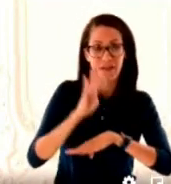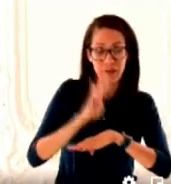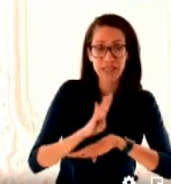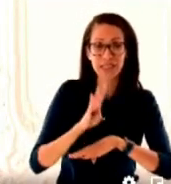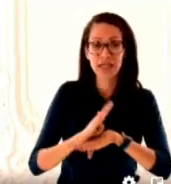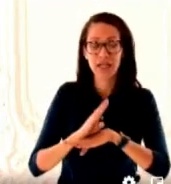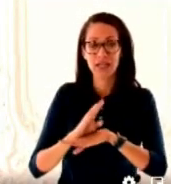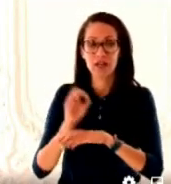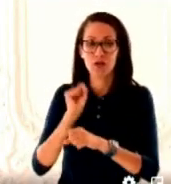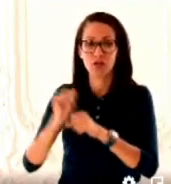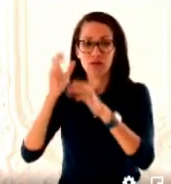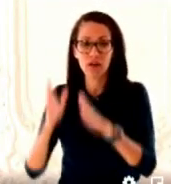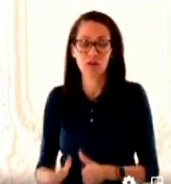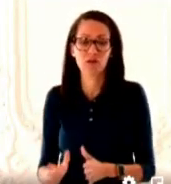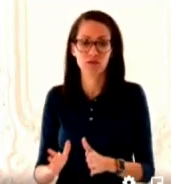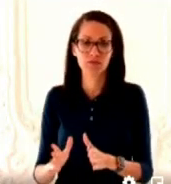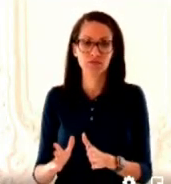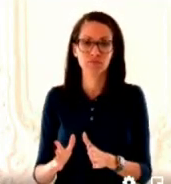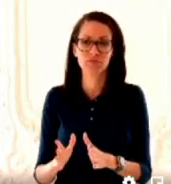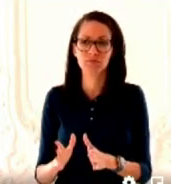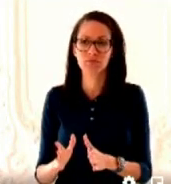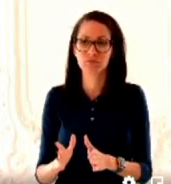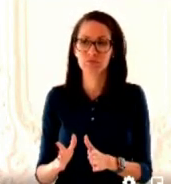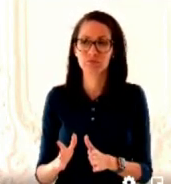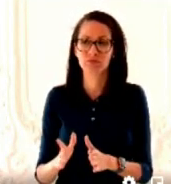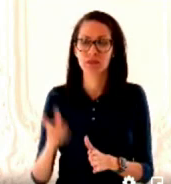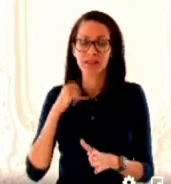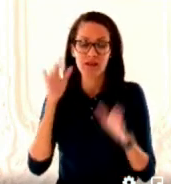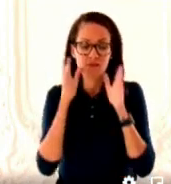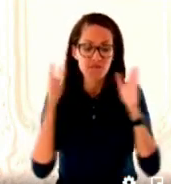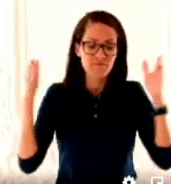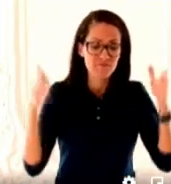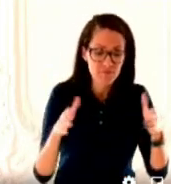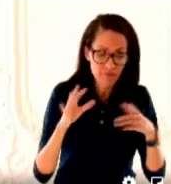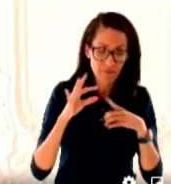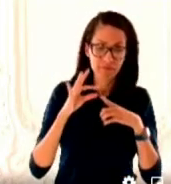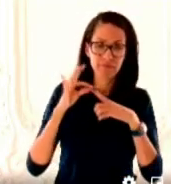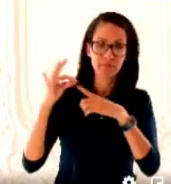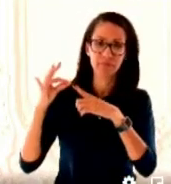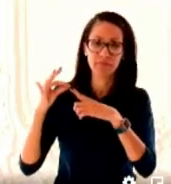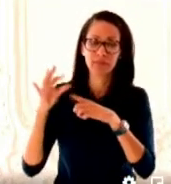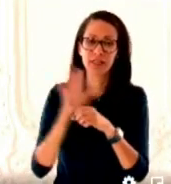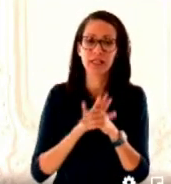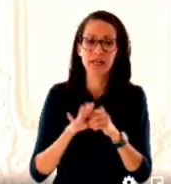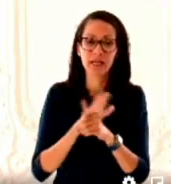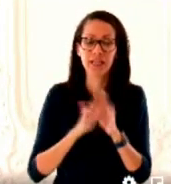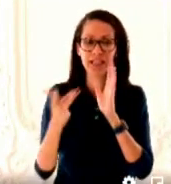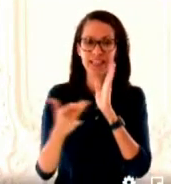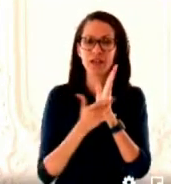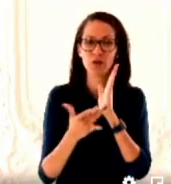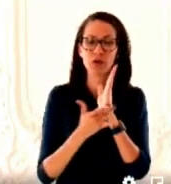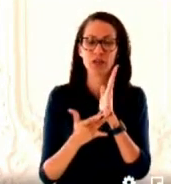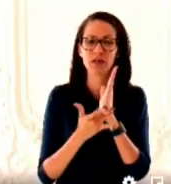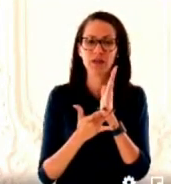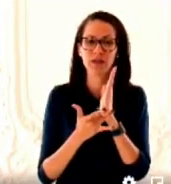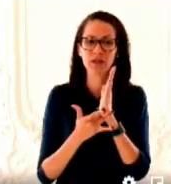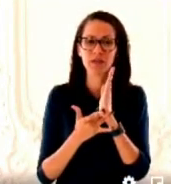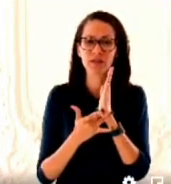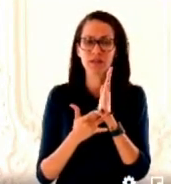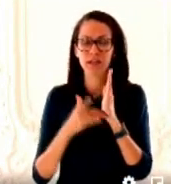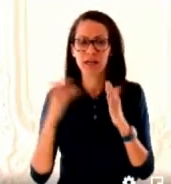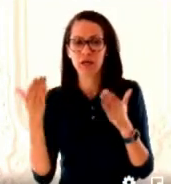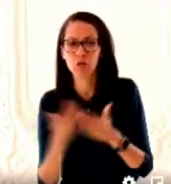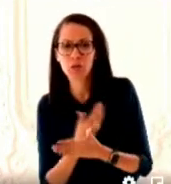trabajadora prosperen. Ha tenido un enfoque especial en las áreas de la tecnología,